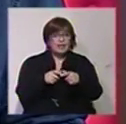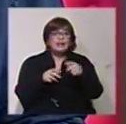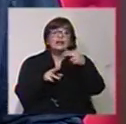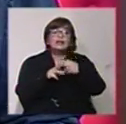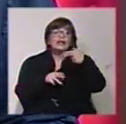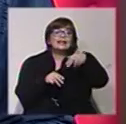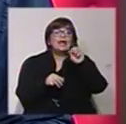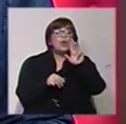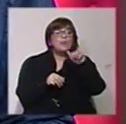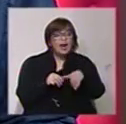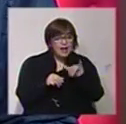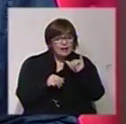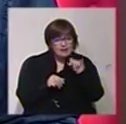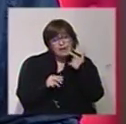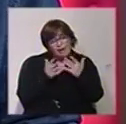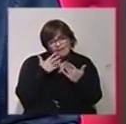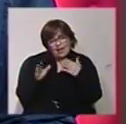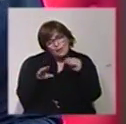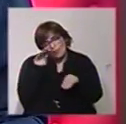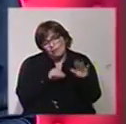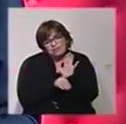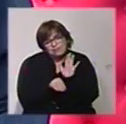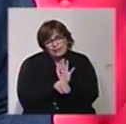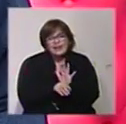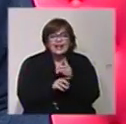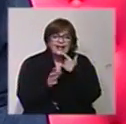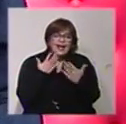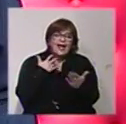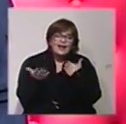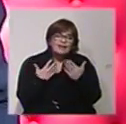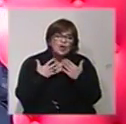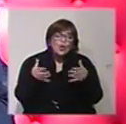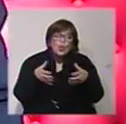esa fue la excusa para charlar un poco sobre el disco y sobre el género y esta nueva